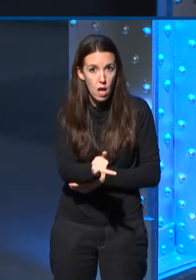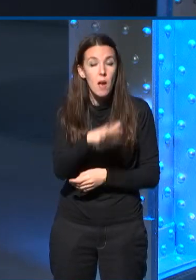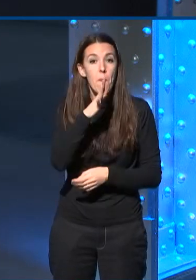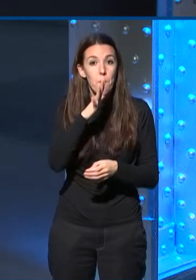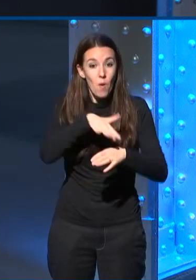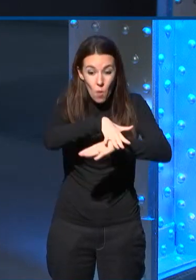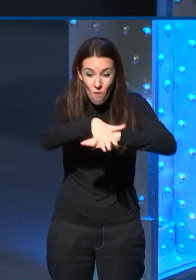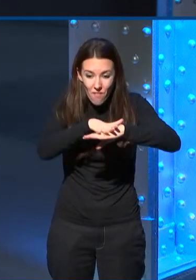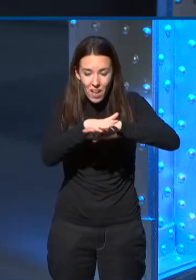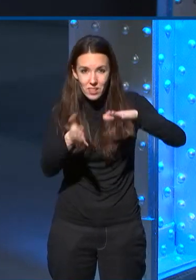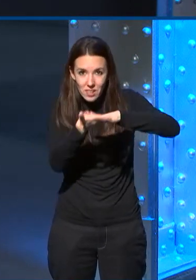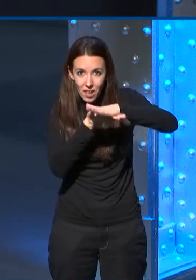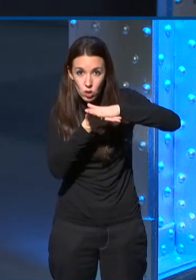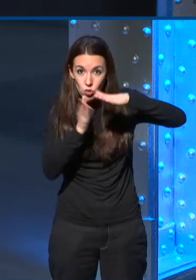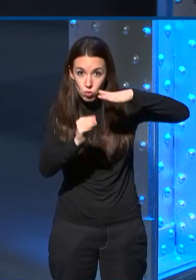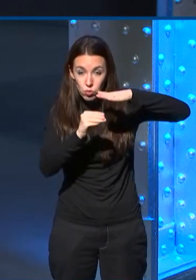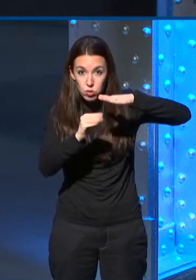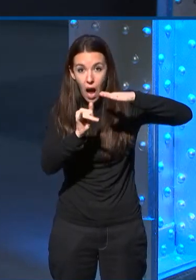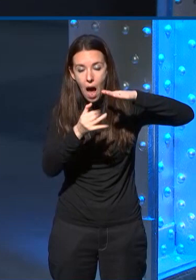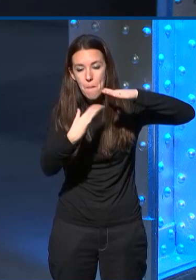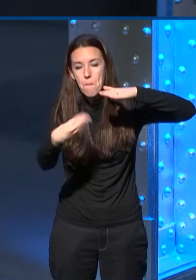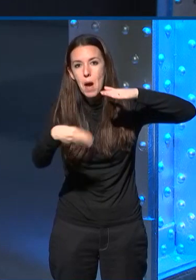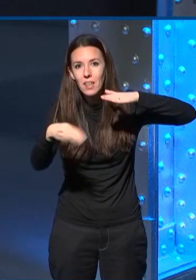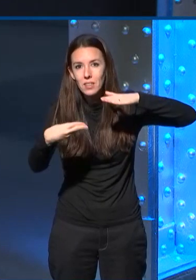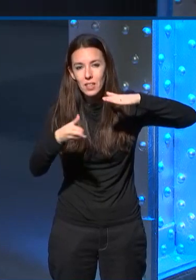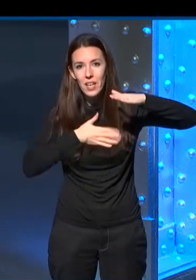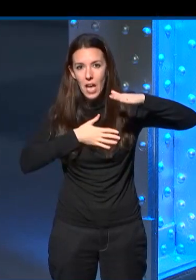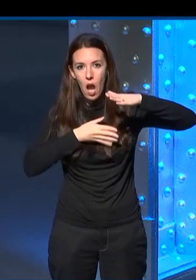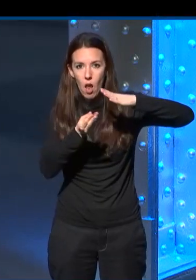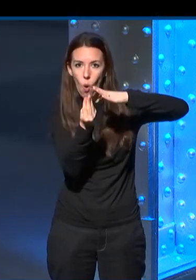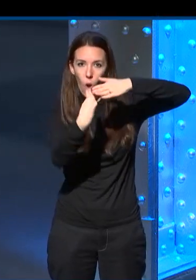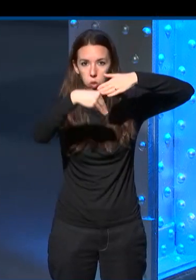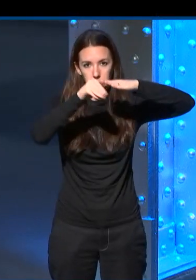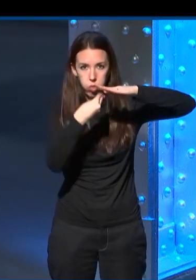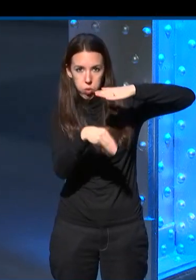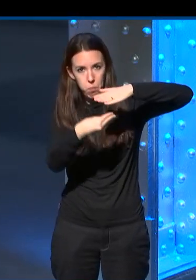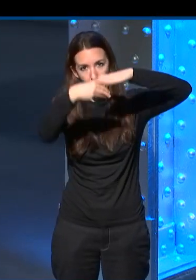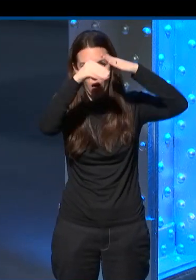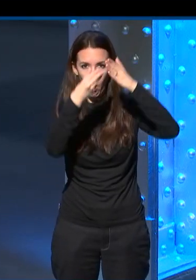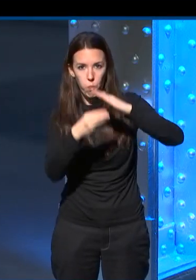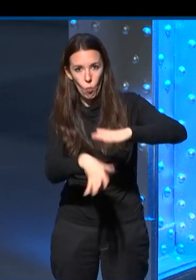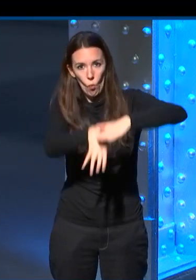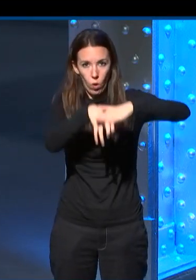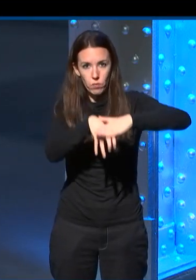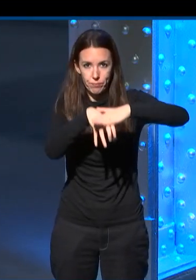base del aterrizador había un material deformable que absorbía ese impacto. Esto es un test, nuevamente, insisto, todo se